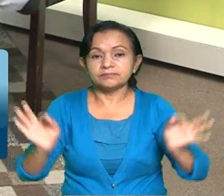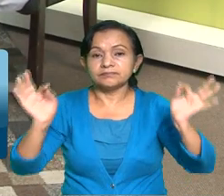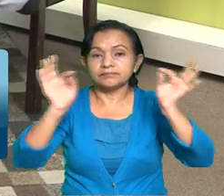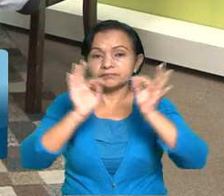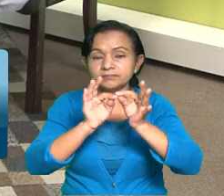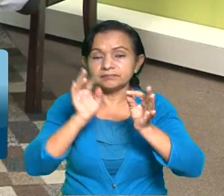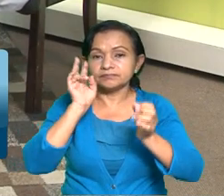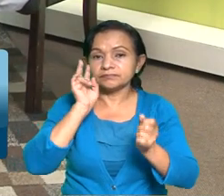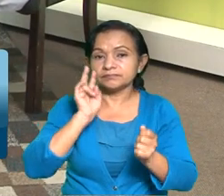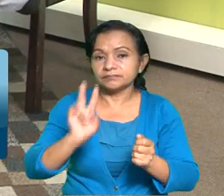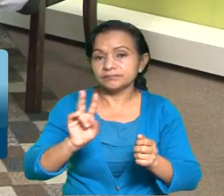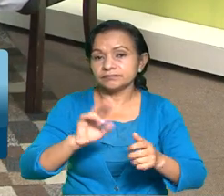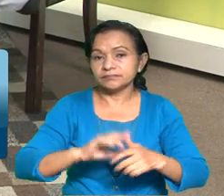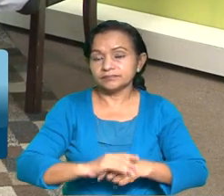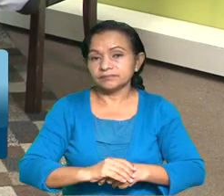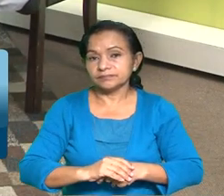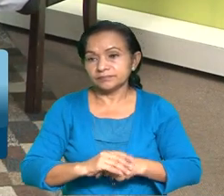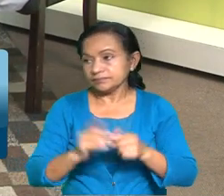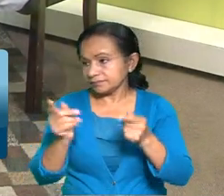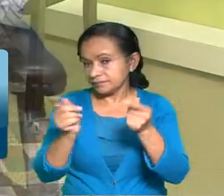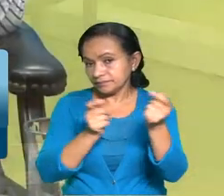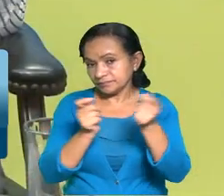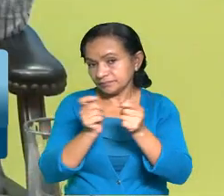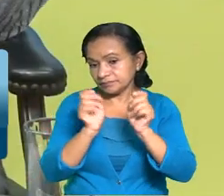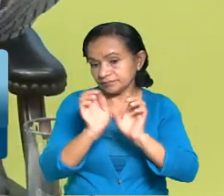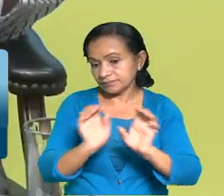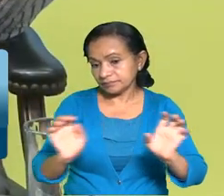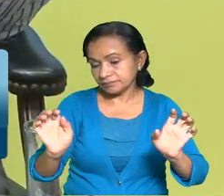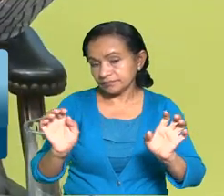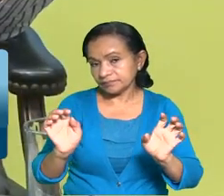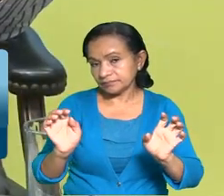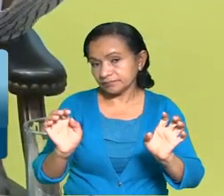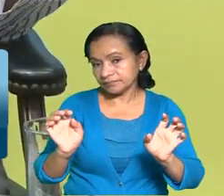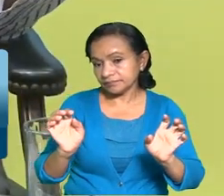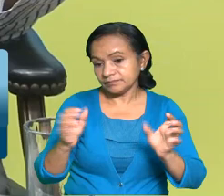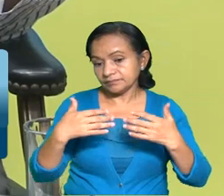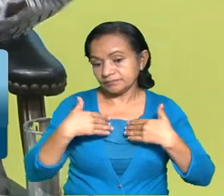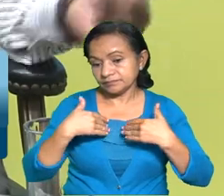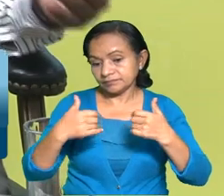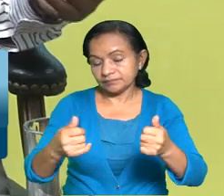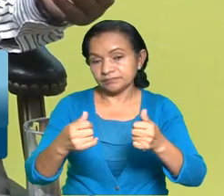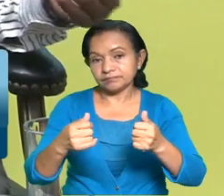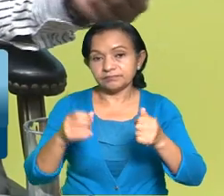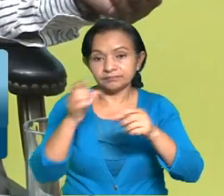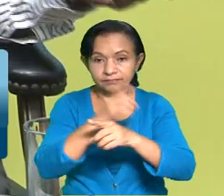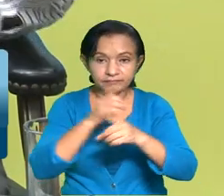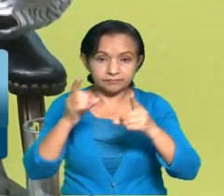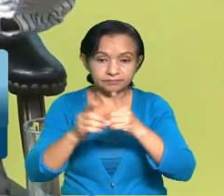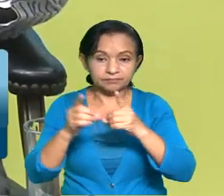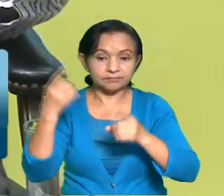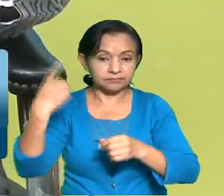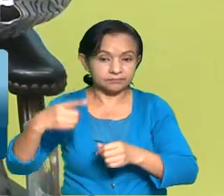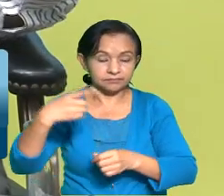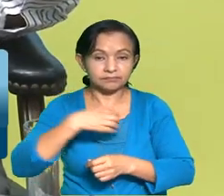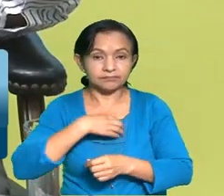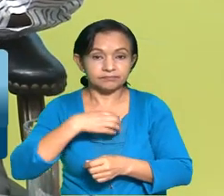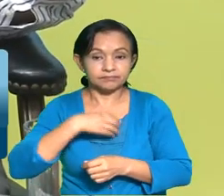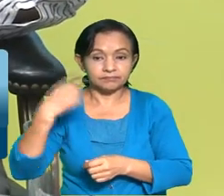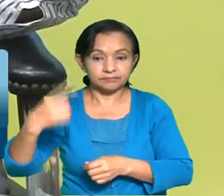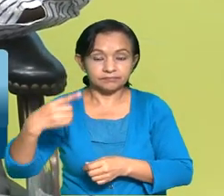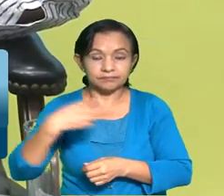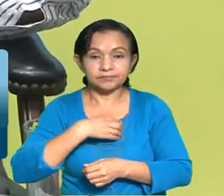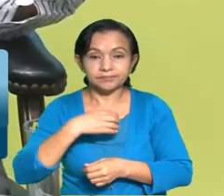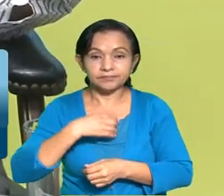tener en cuenta el control del niño sano, porque esto también es un derecho de los lactantes. Hablamos de la leche